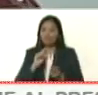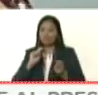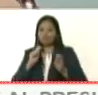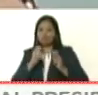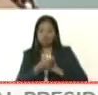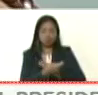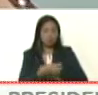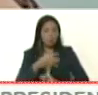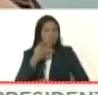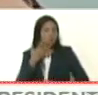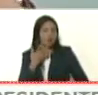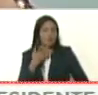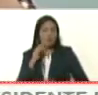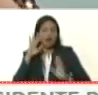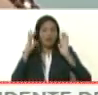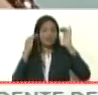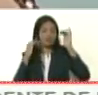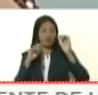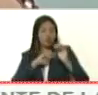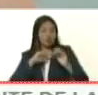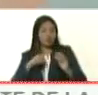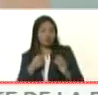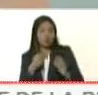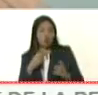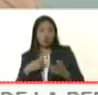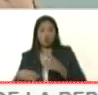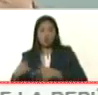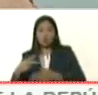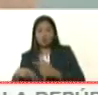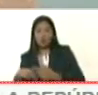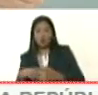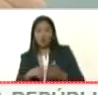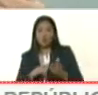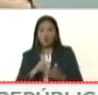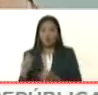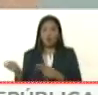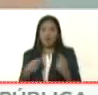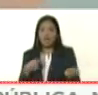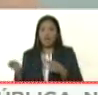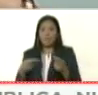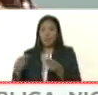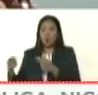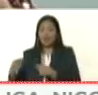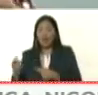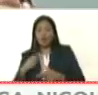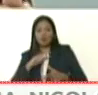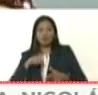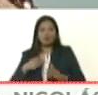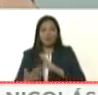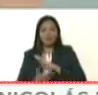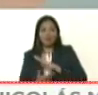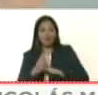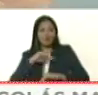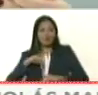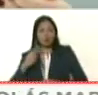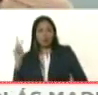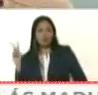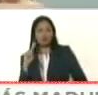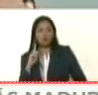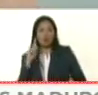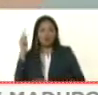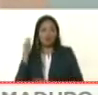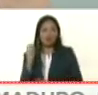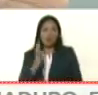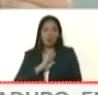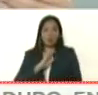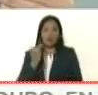esa atención que tenemos de productos importados para tener con tecnología venezolana, con talento